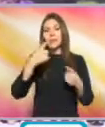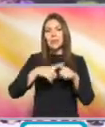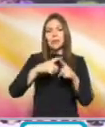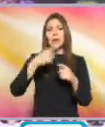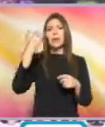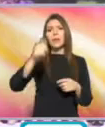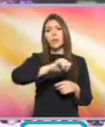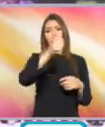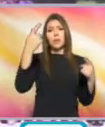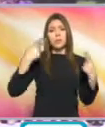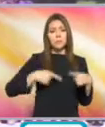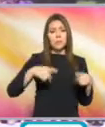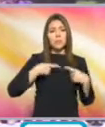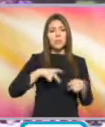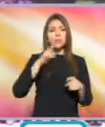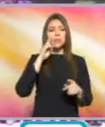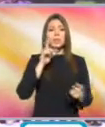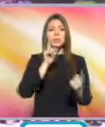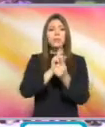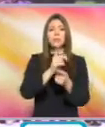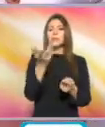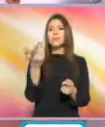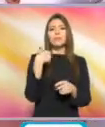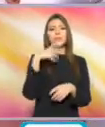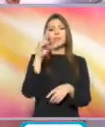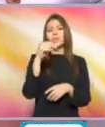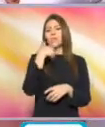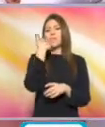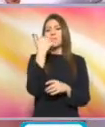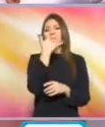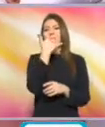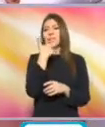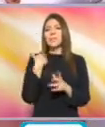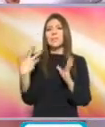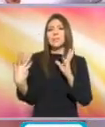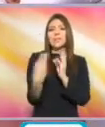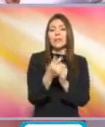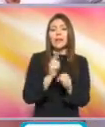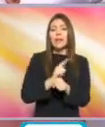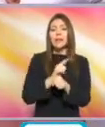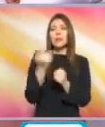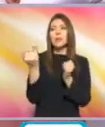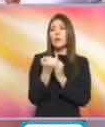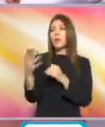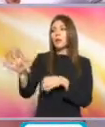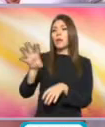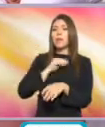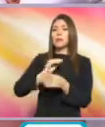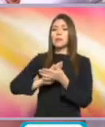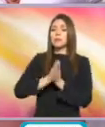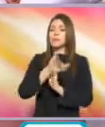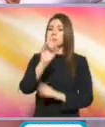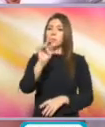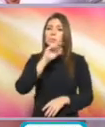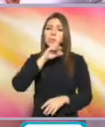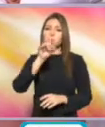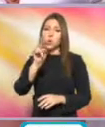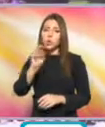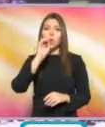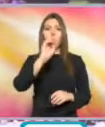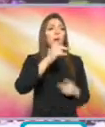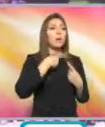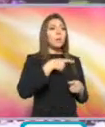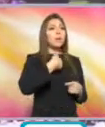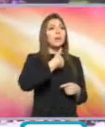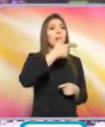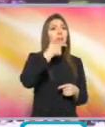alguien que consideren diferente. No hay gente que dice, no, yo no me junto con homosexuales, no me vaya a volver, ¿no? No, yo no puedo hablar con esta lesbiana, no vaya a ser que quiera